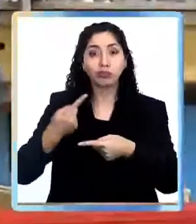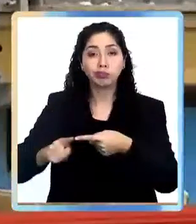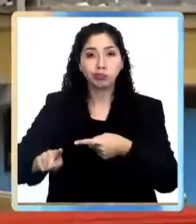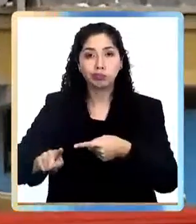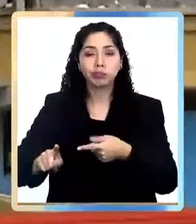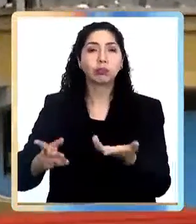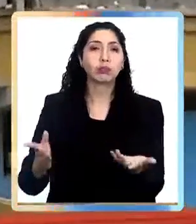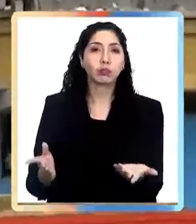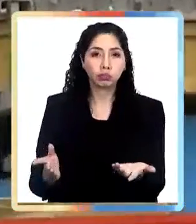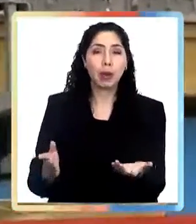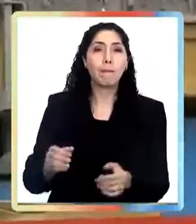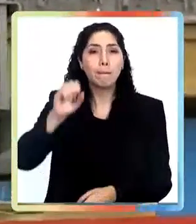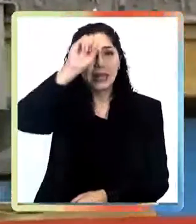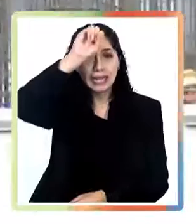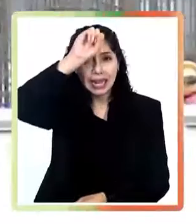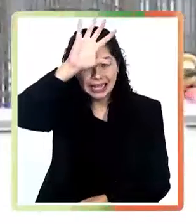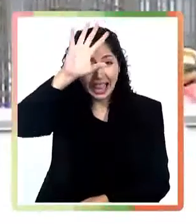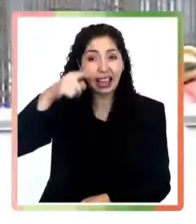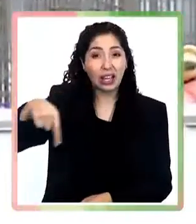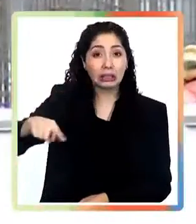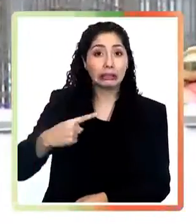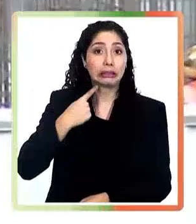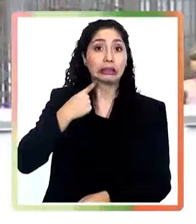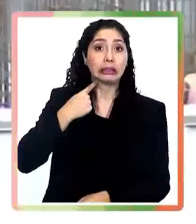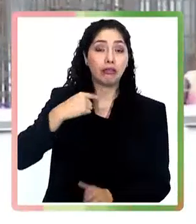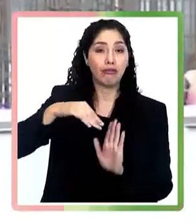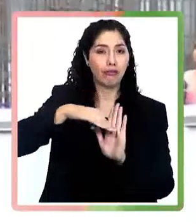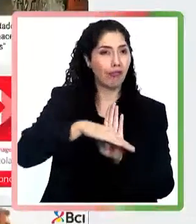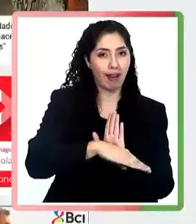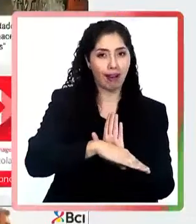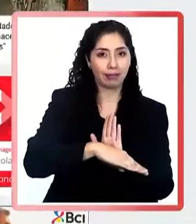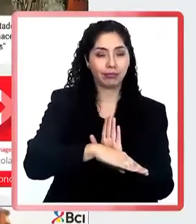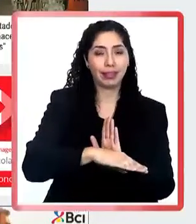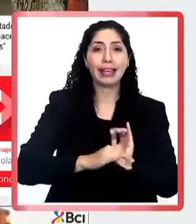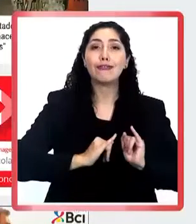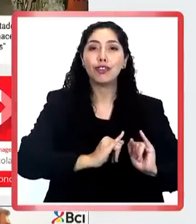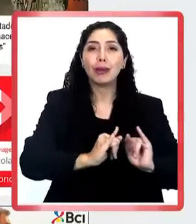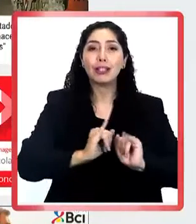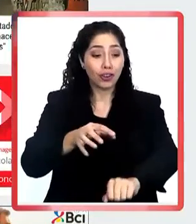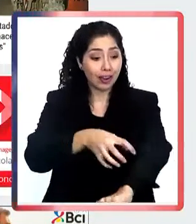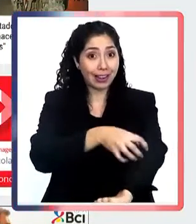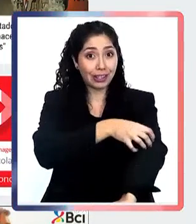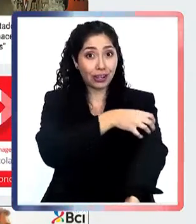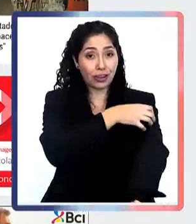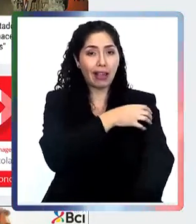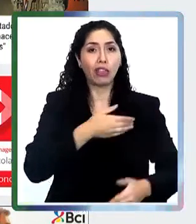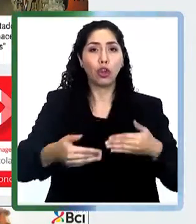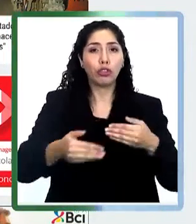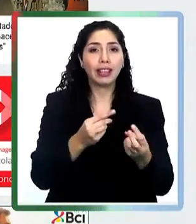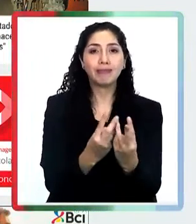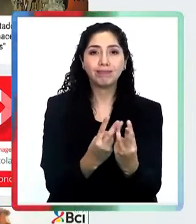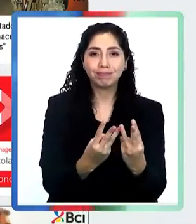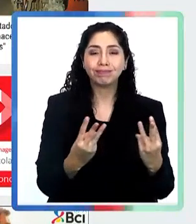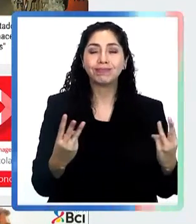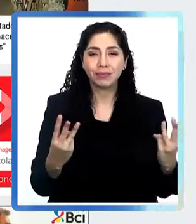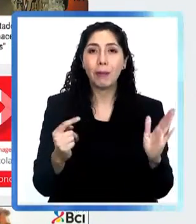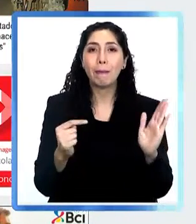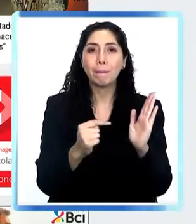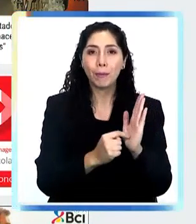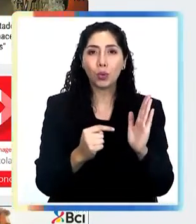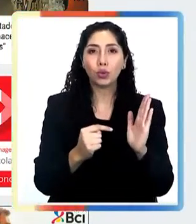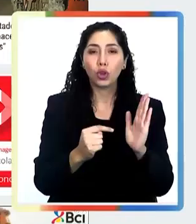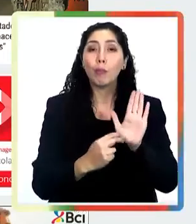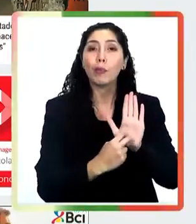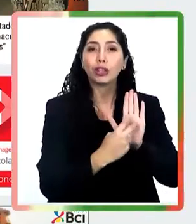de bienes entre ellos la minería sufrieron una baja la información de las regiones del país está en nuestra página web www